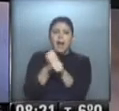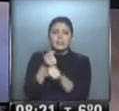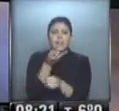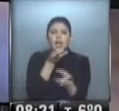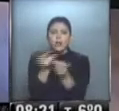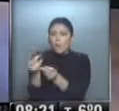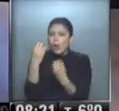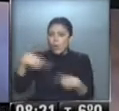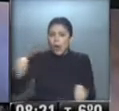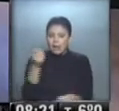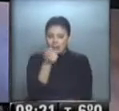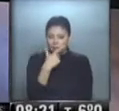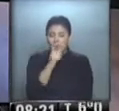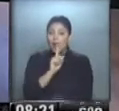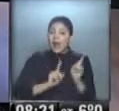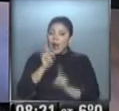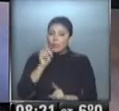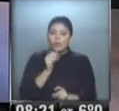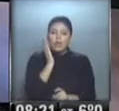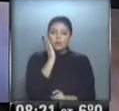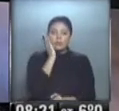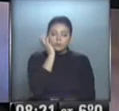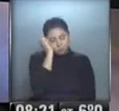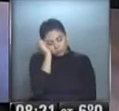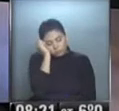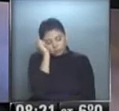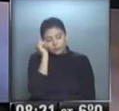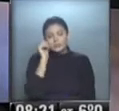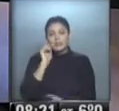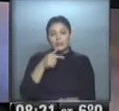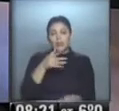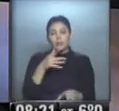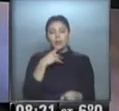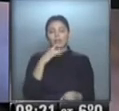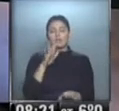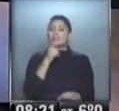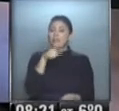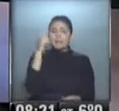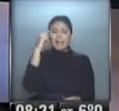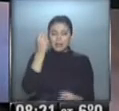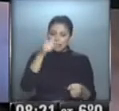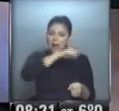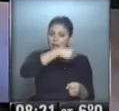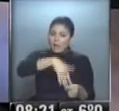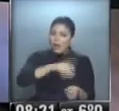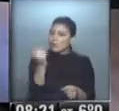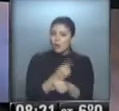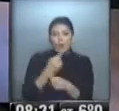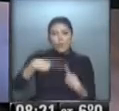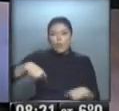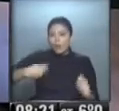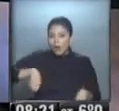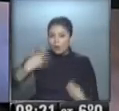comprar cualquier antihistamínico hay algunos que causan mucho sueño y causan sedación así que si usted piensa manejar no puede tomar cualquier